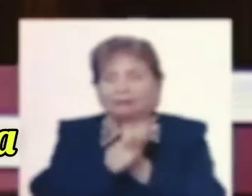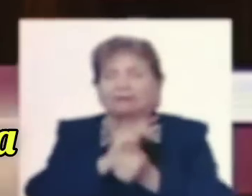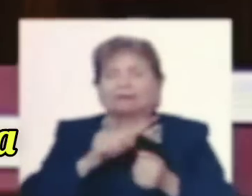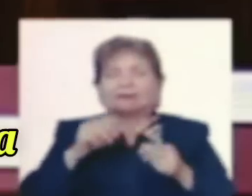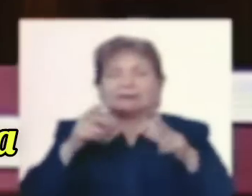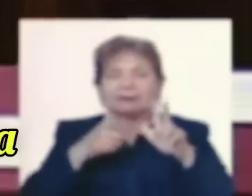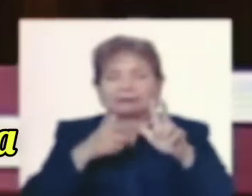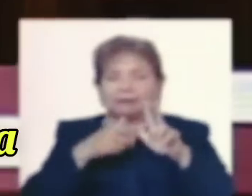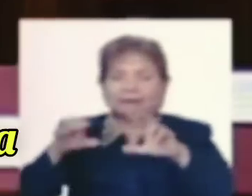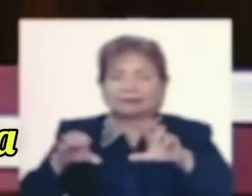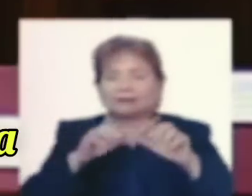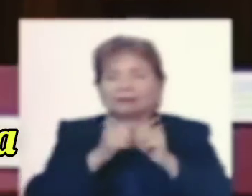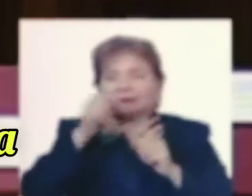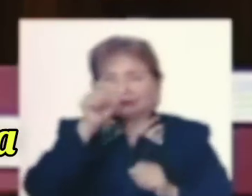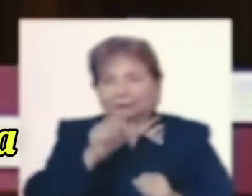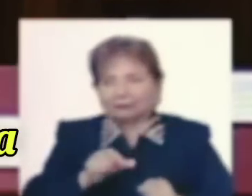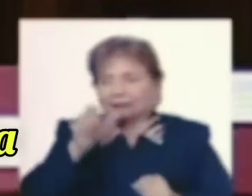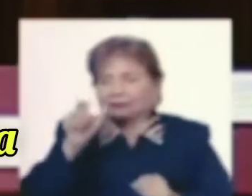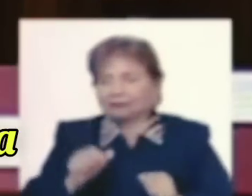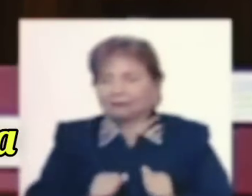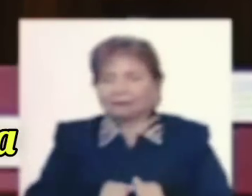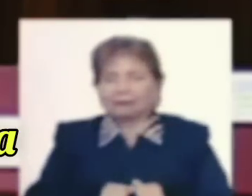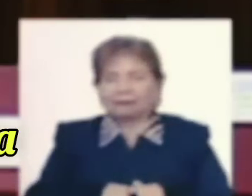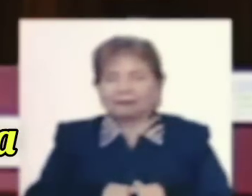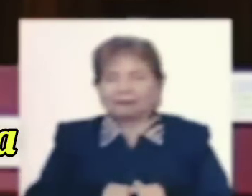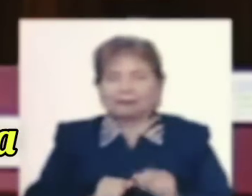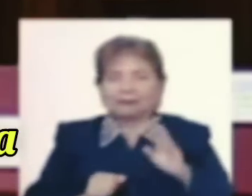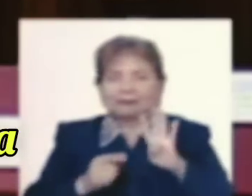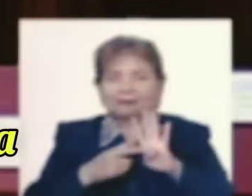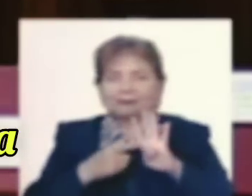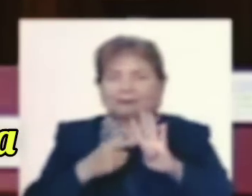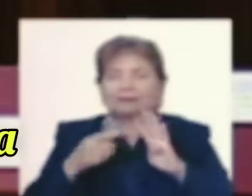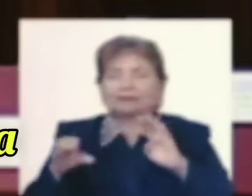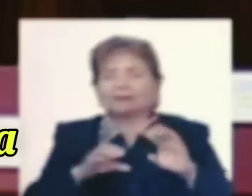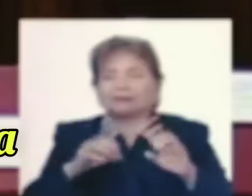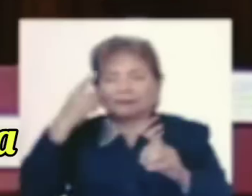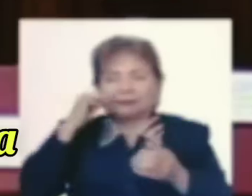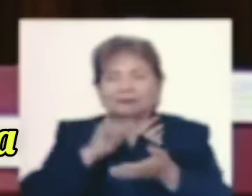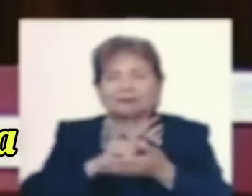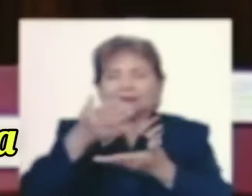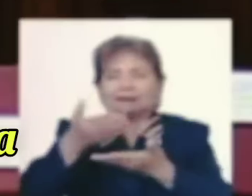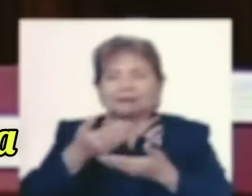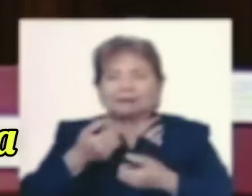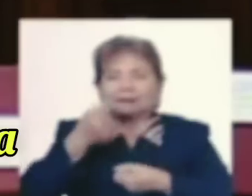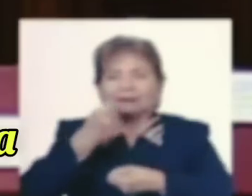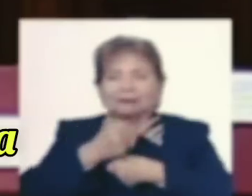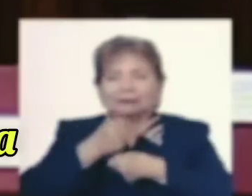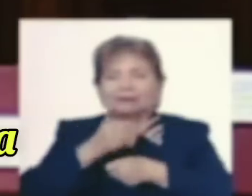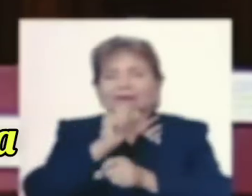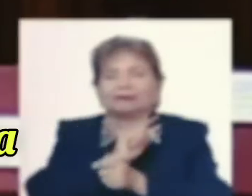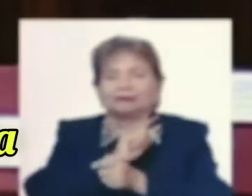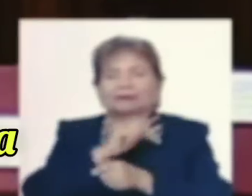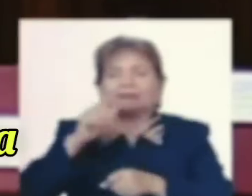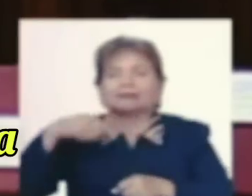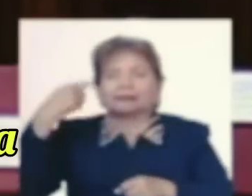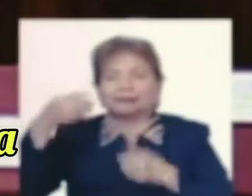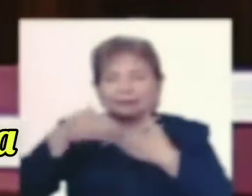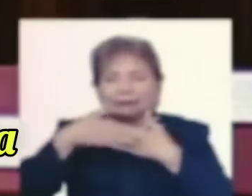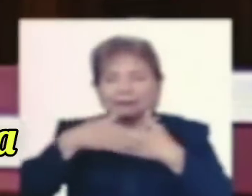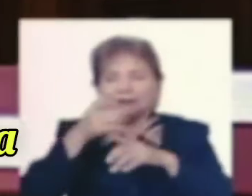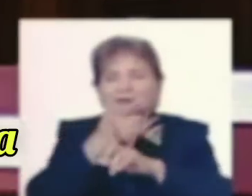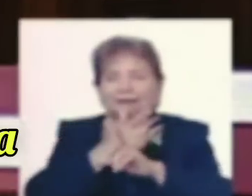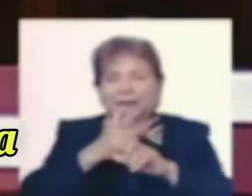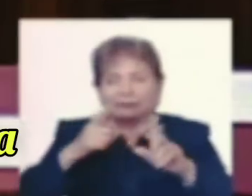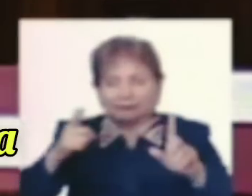Tercero, realizar gestiones personales. Cuarto, realizar gestiones para la obtención de trabajo y alojamiento ante la proximidad de